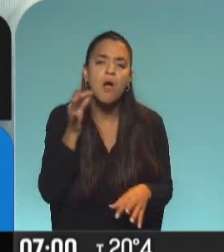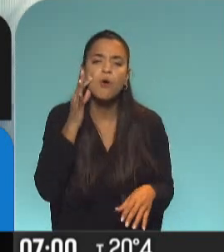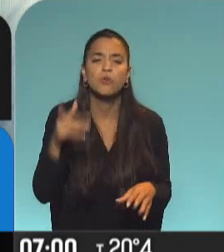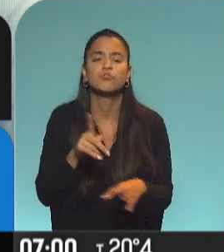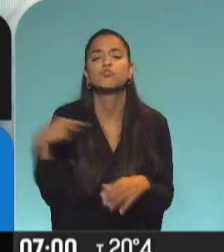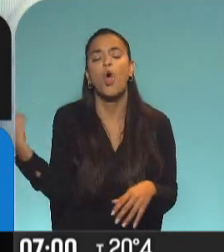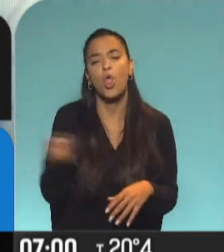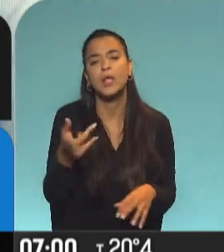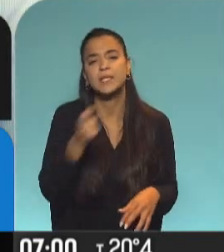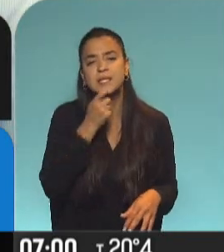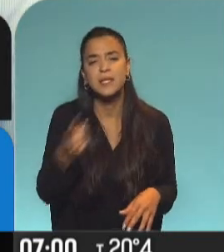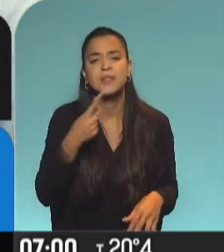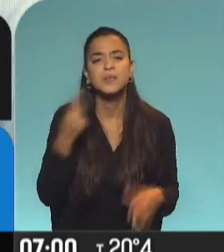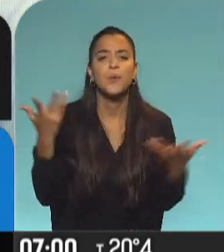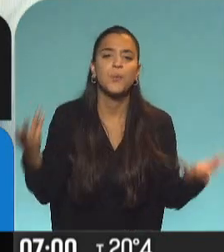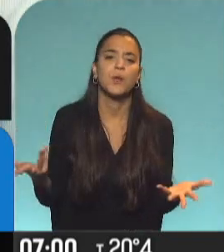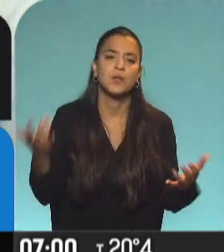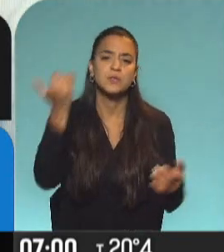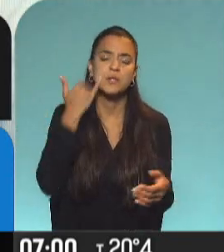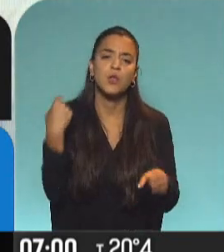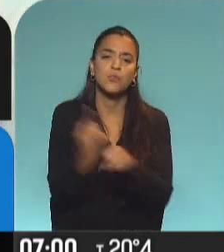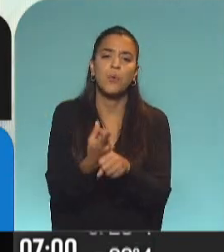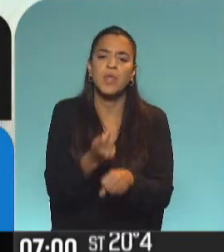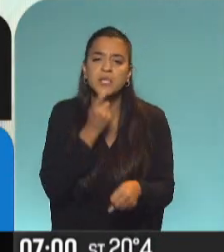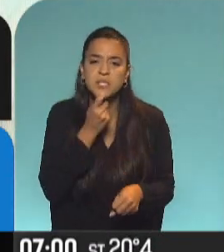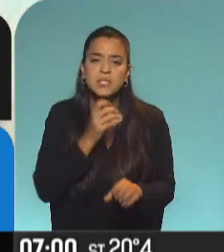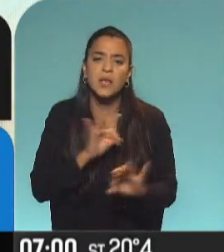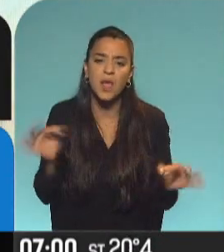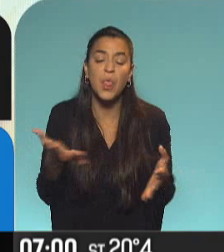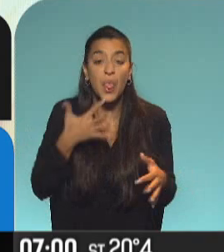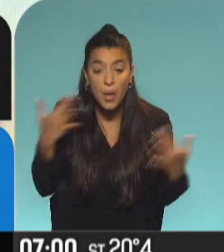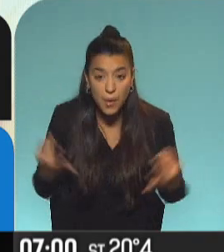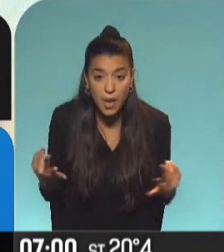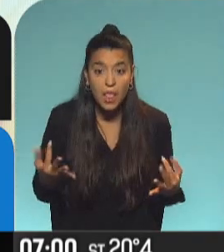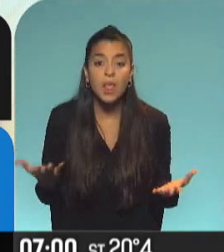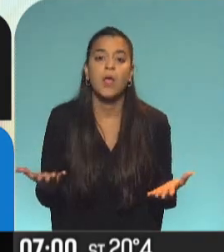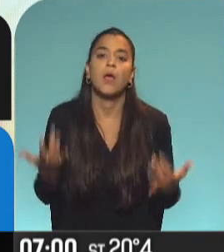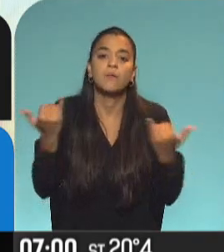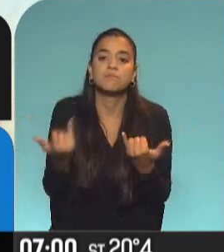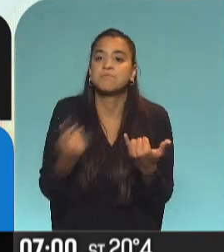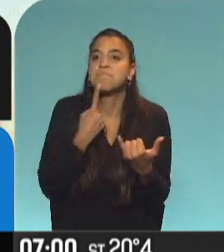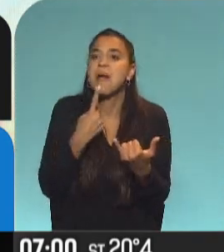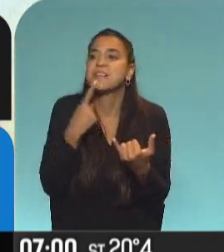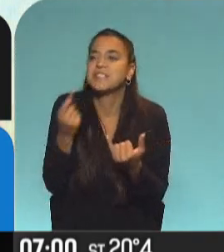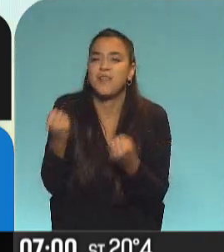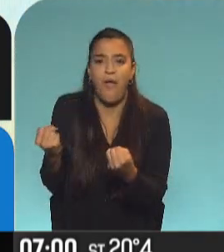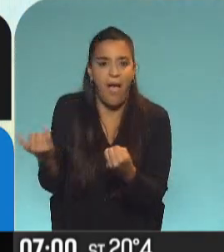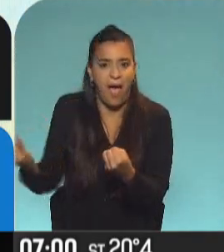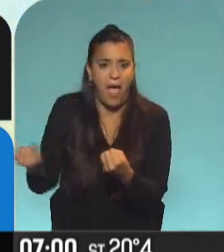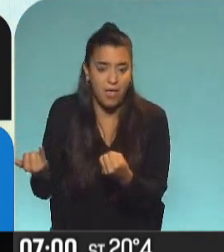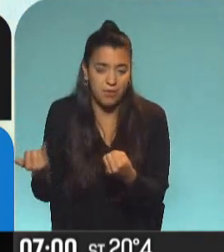todos escuchamos en algún momento a alguien decir, uy, bueno, ya no se puede hacer chistes sobre nada. Bueno, lo cierto es que los chistes que en contenido machista de alguna